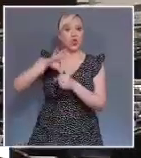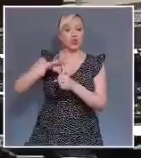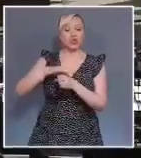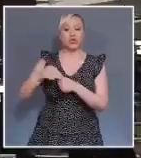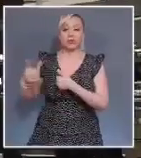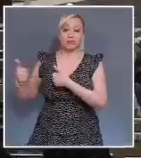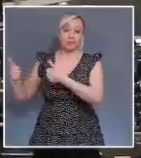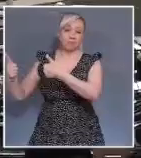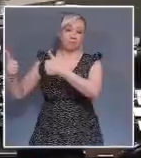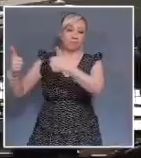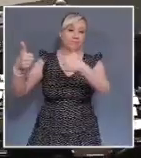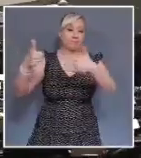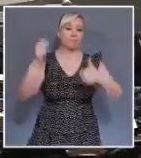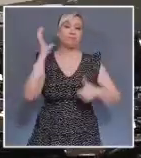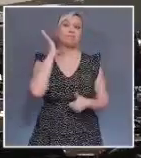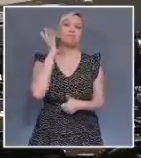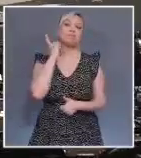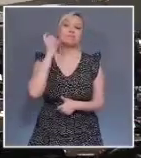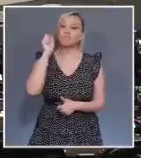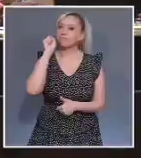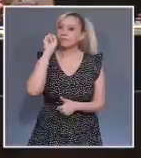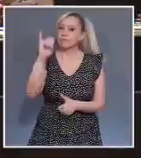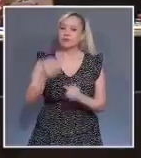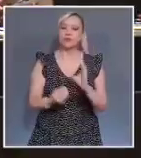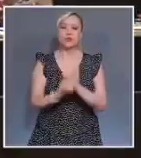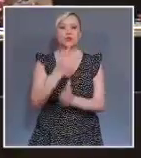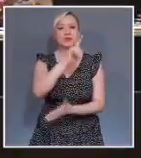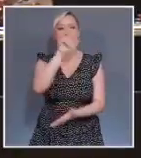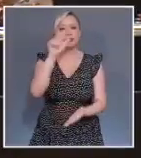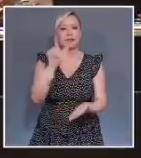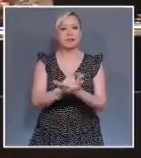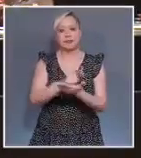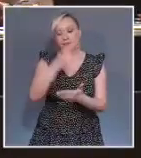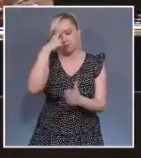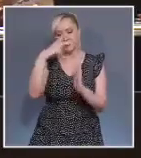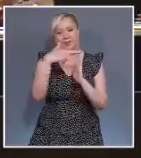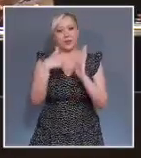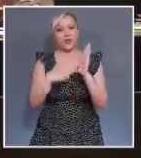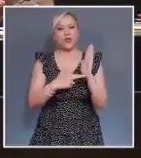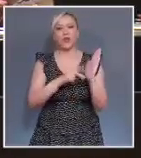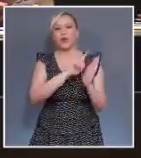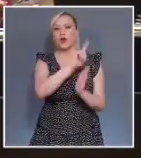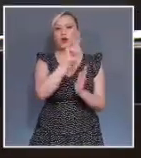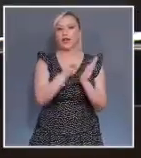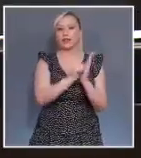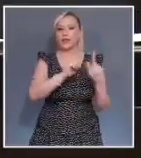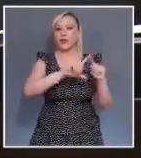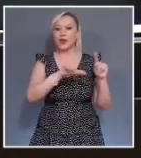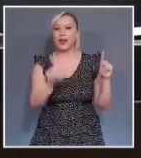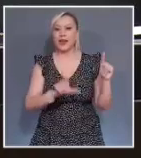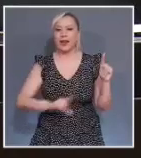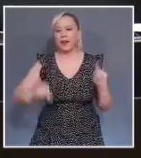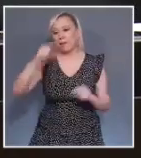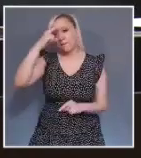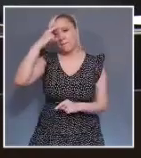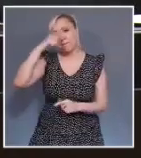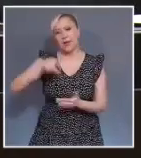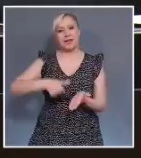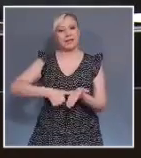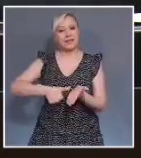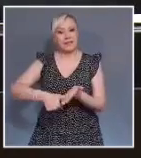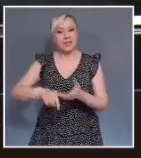dictamen con proyecto de decreto por el que se expide el Código Nacional de Procedimientos Civiles y Familiares. Aprobado en lo general